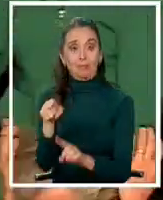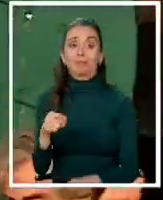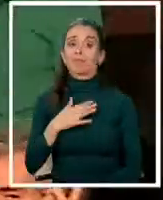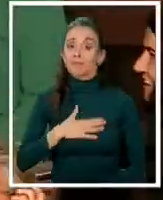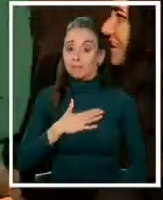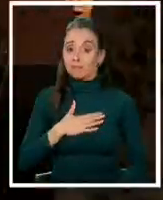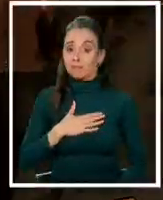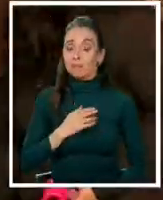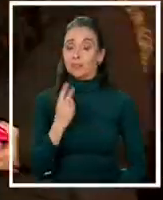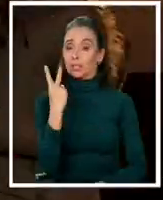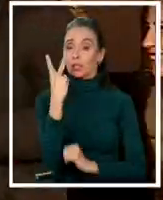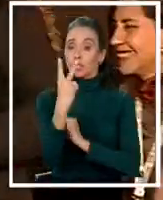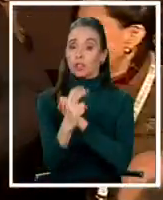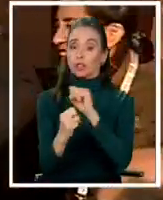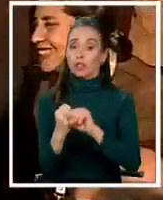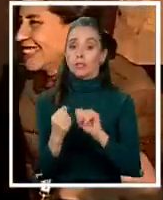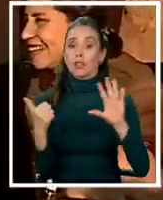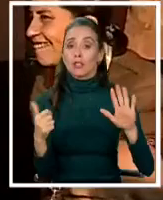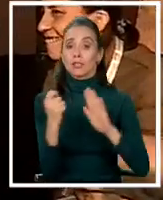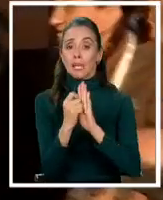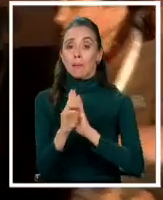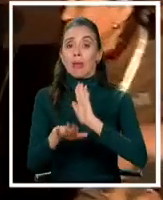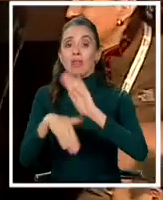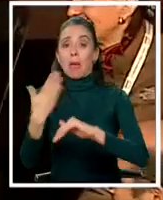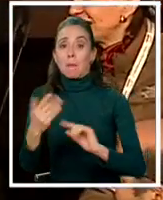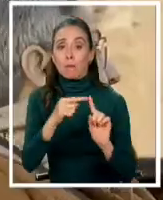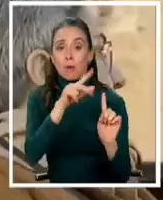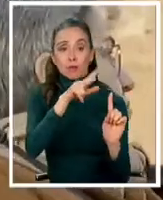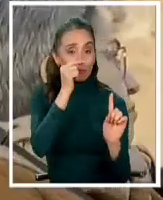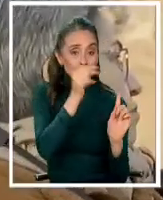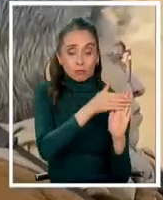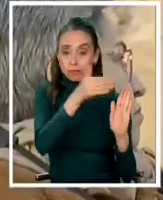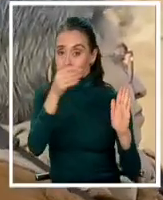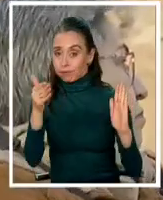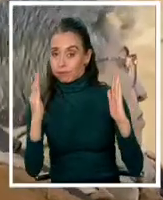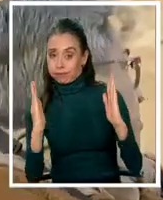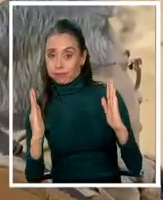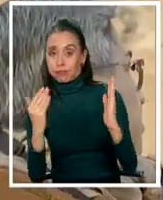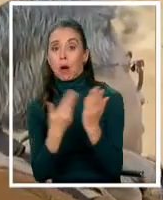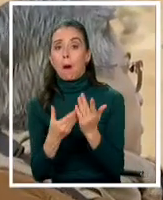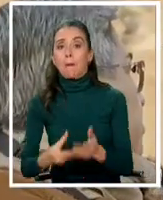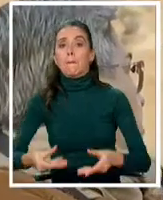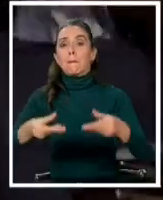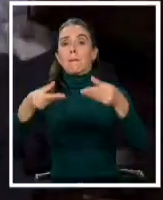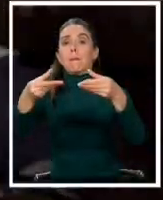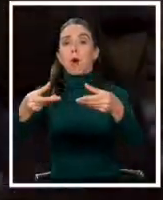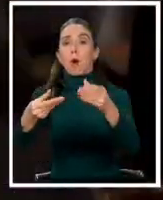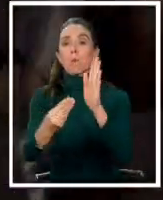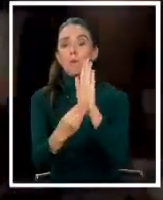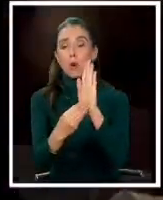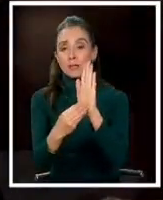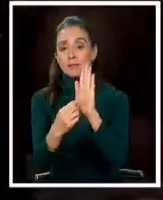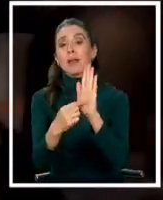intención que 2 años y 6 meses después se materializa en esta propuesta y que a su